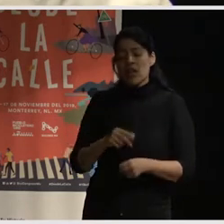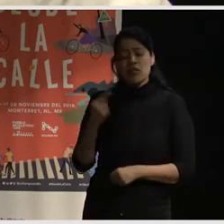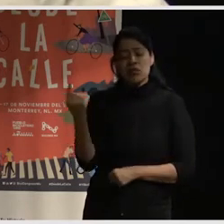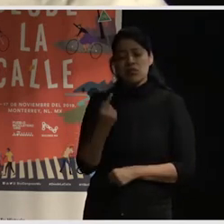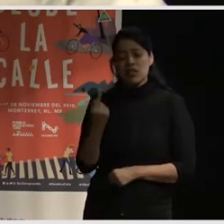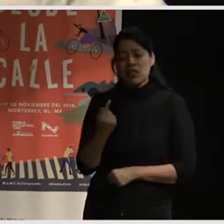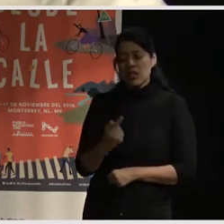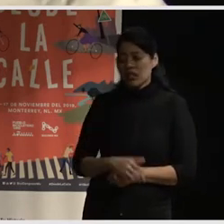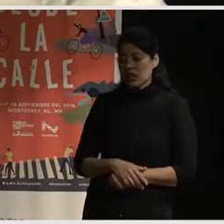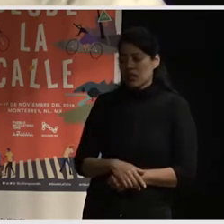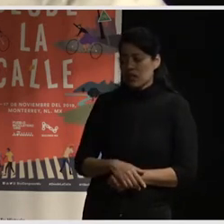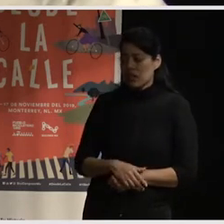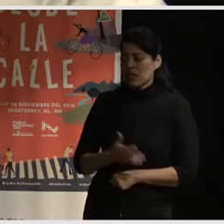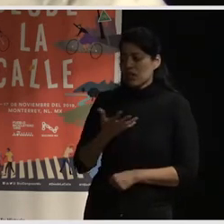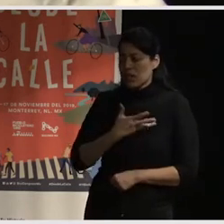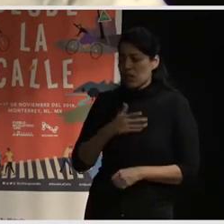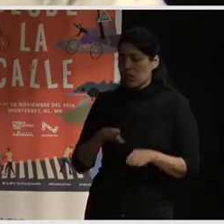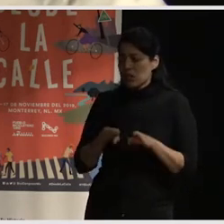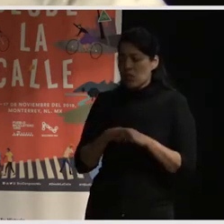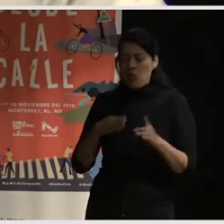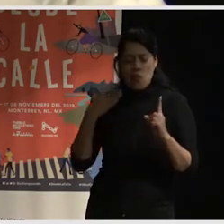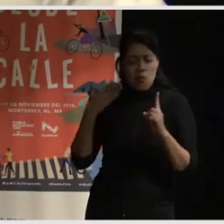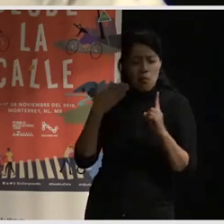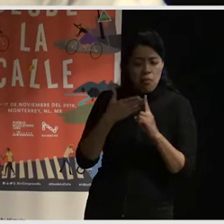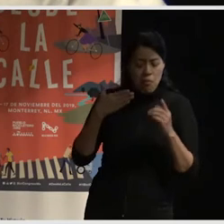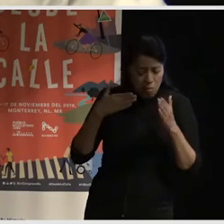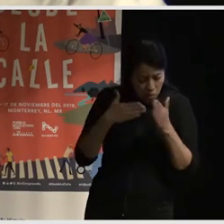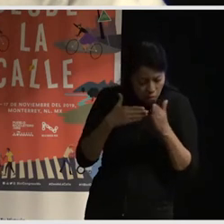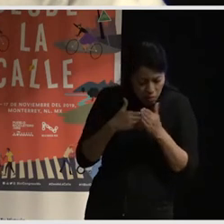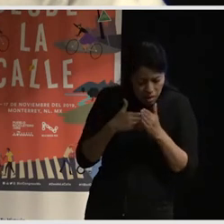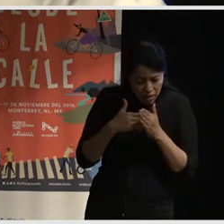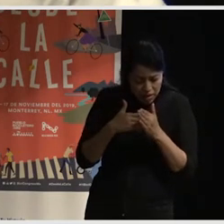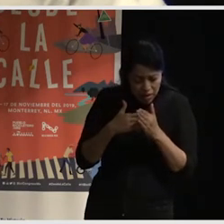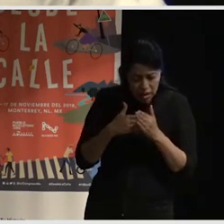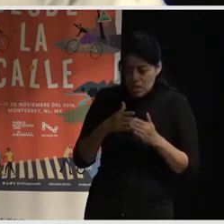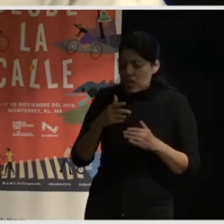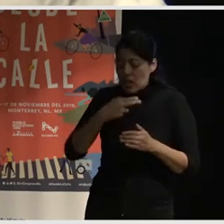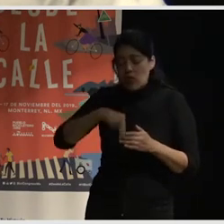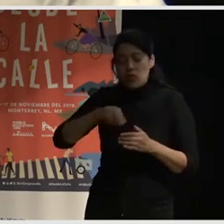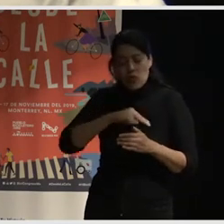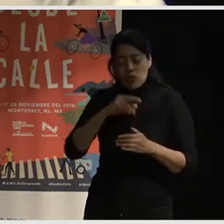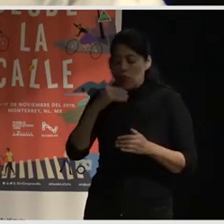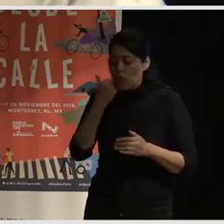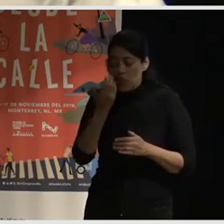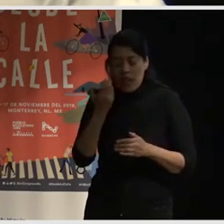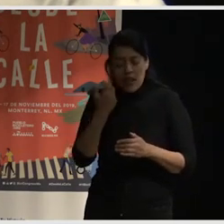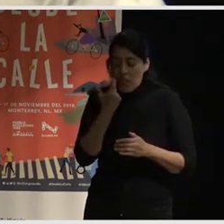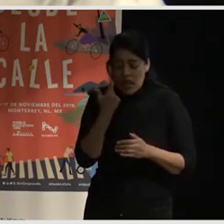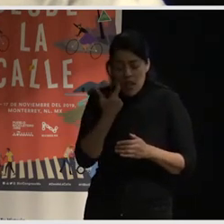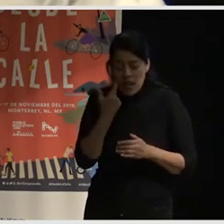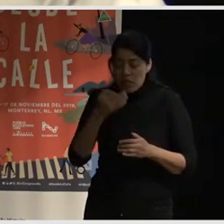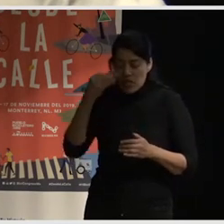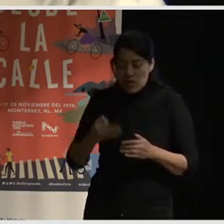que tenemos como esta barrera que los principales los primeros que no queremos aceptar somos nosotros mismos entonces